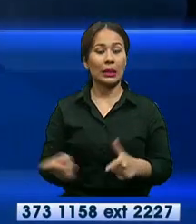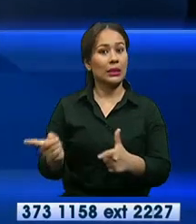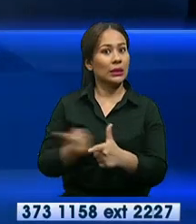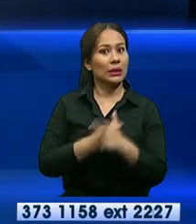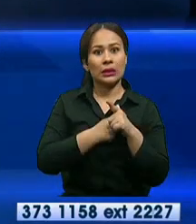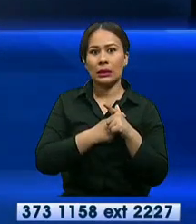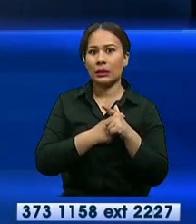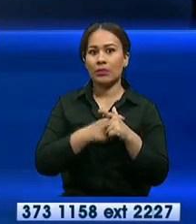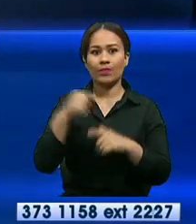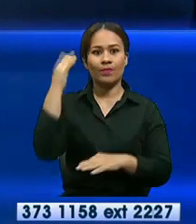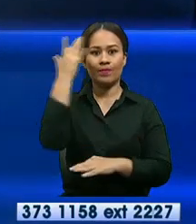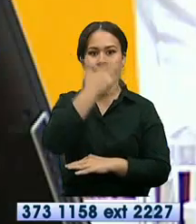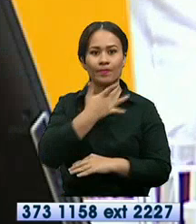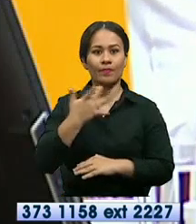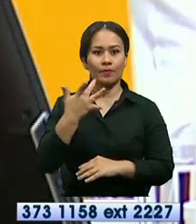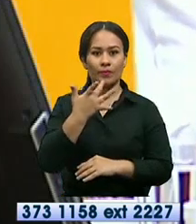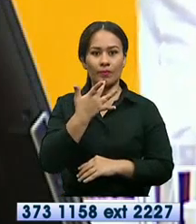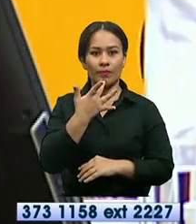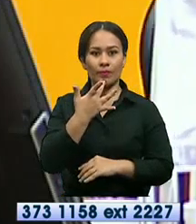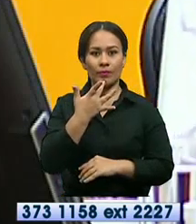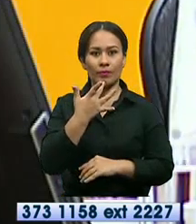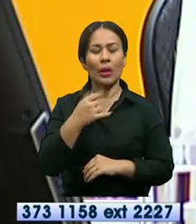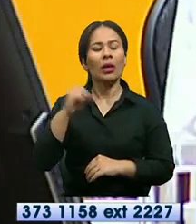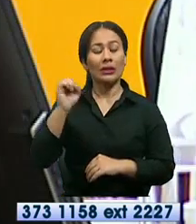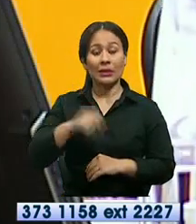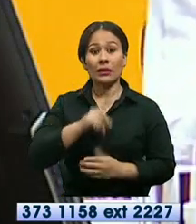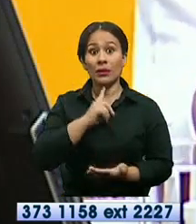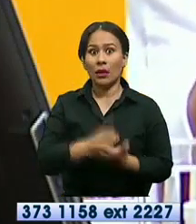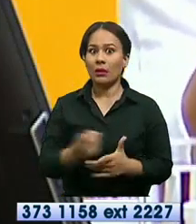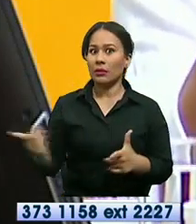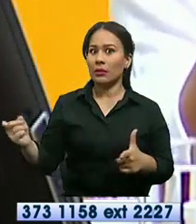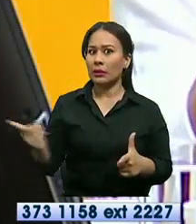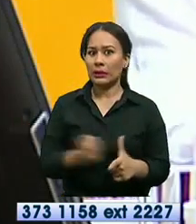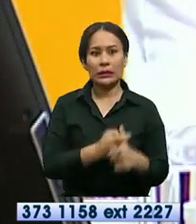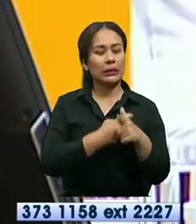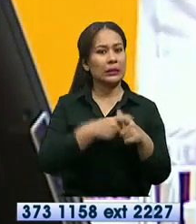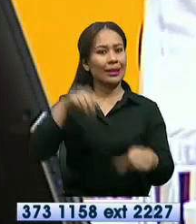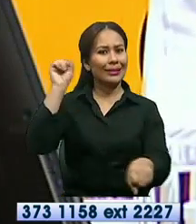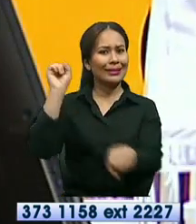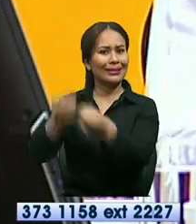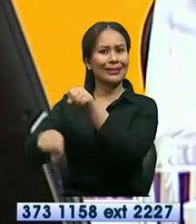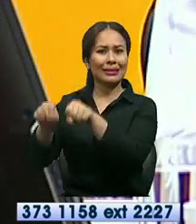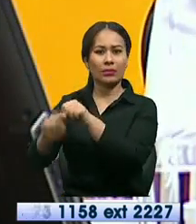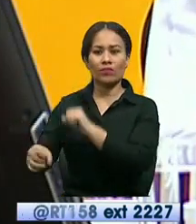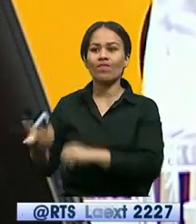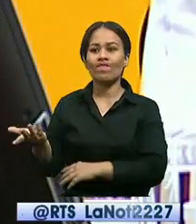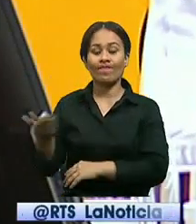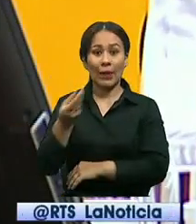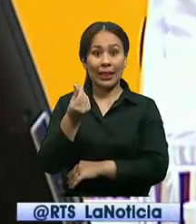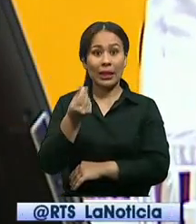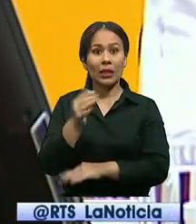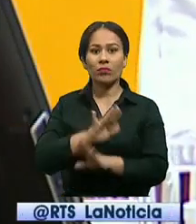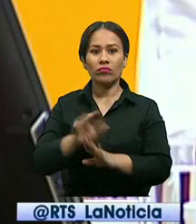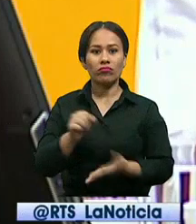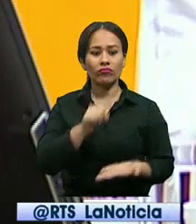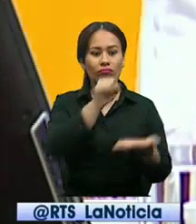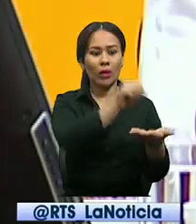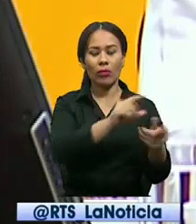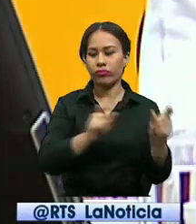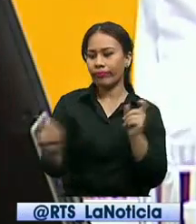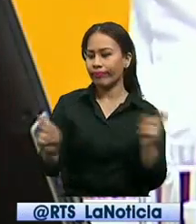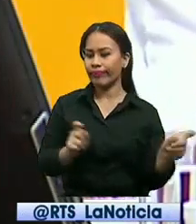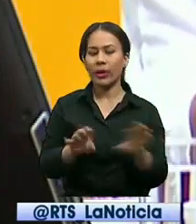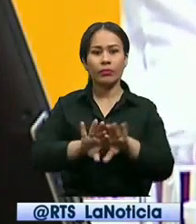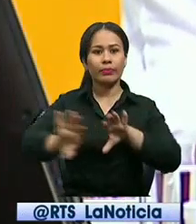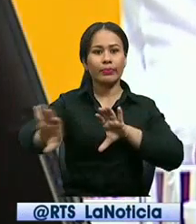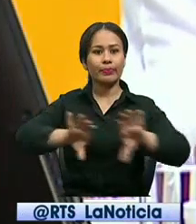Emergencia en Esmeraldas. El daño ha sido grave. Entonces, como tú bien dices, ¿no?, el dinero estaba asignado, ya el